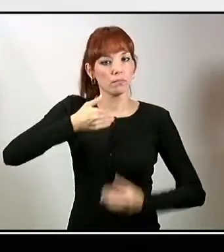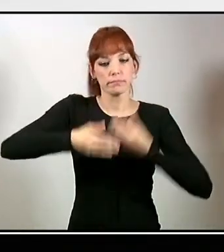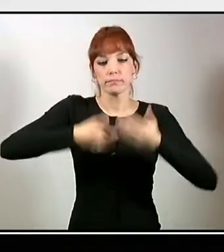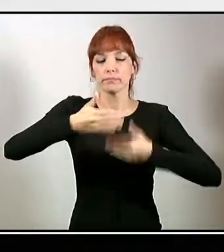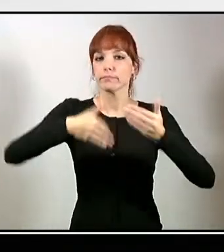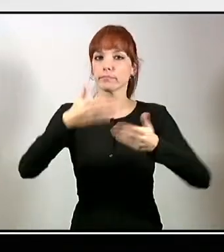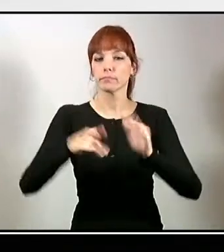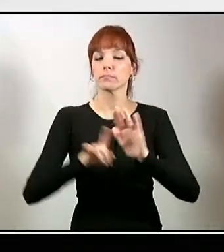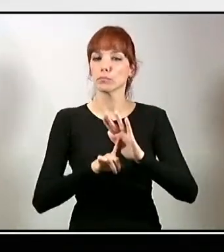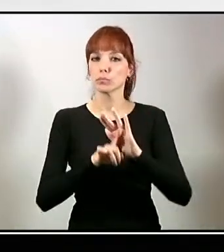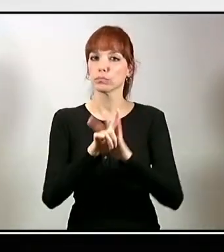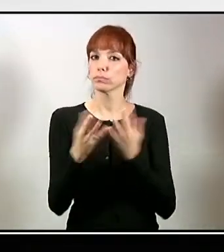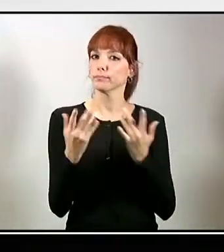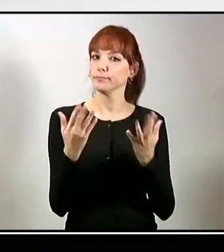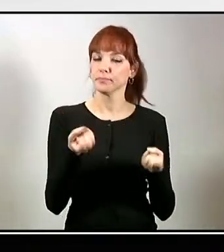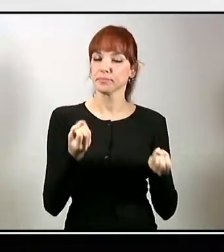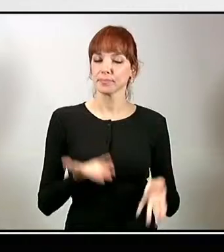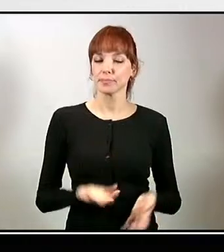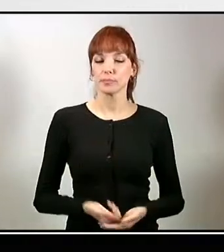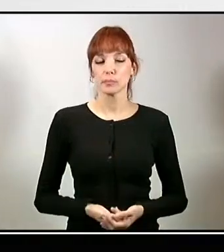a buen ritmo.